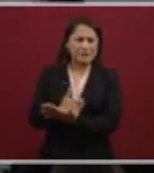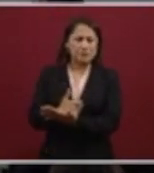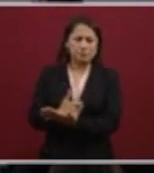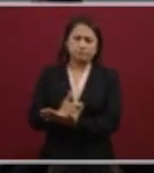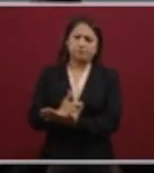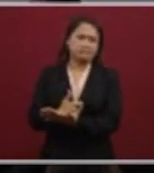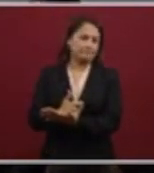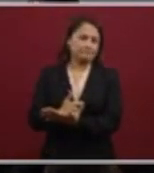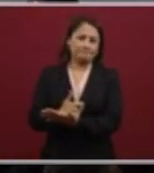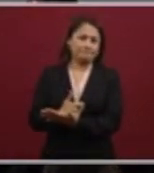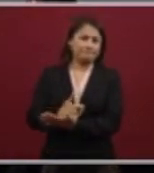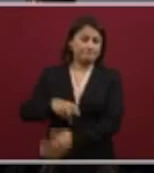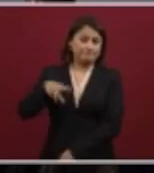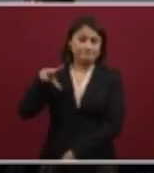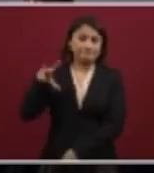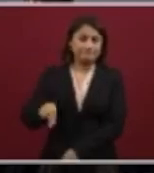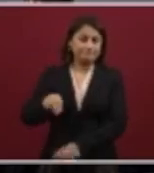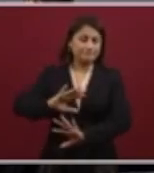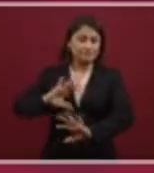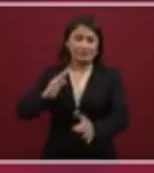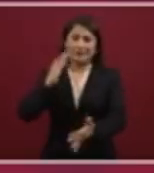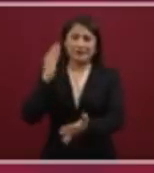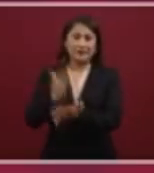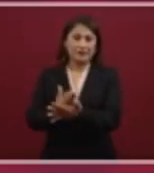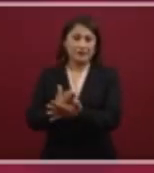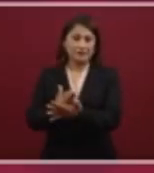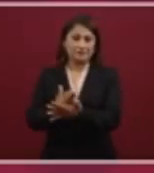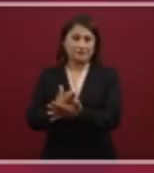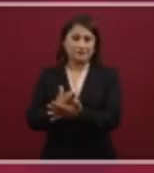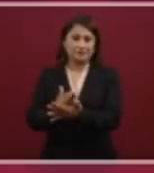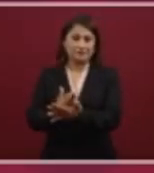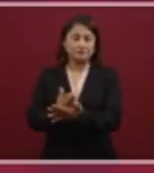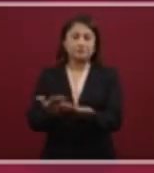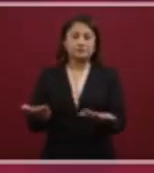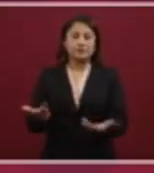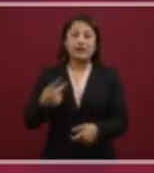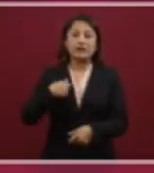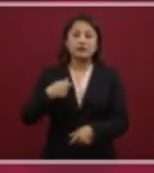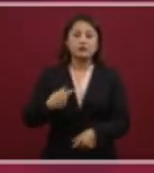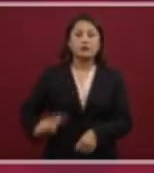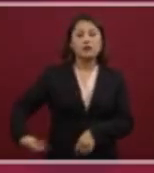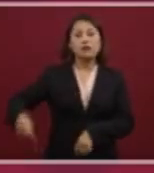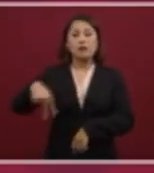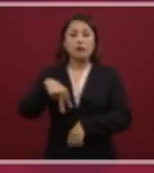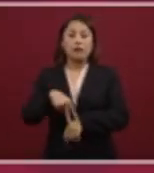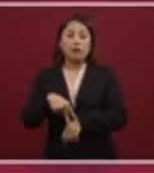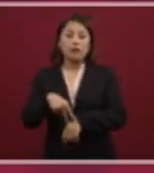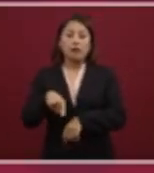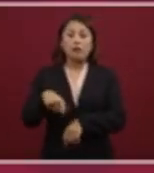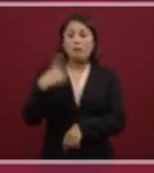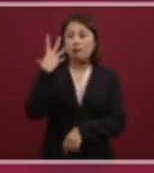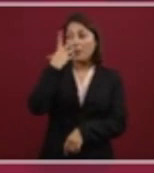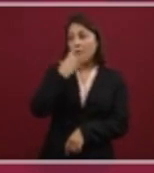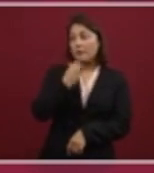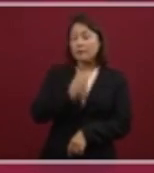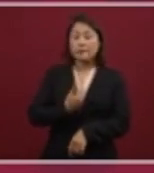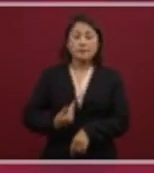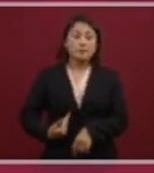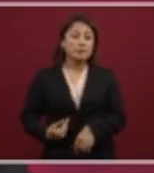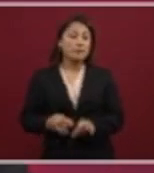a nadie. O sea, yo no estoy aquí de florero, de adorno.